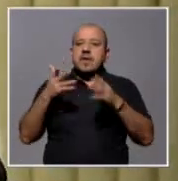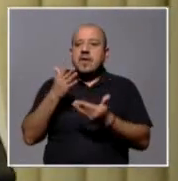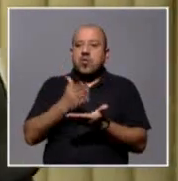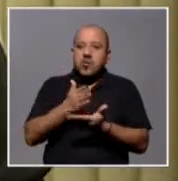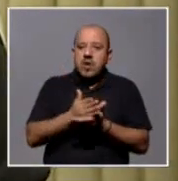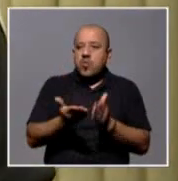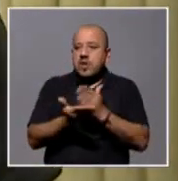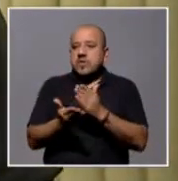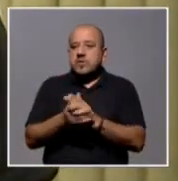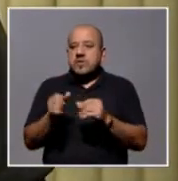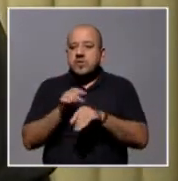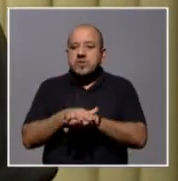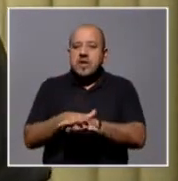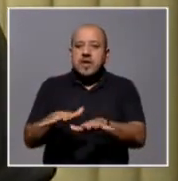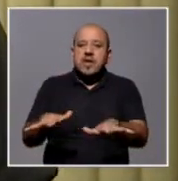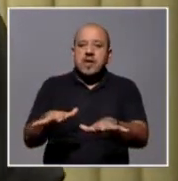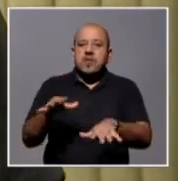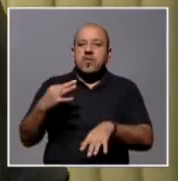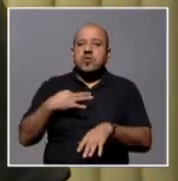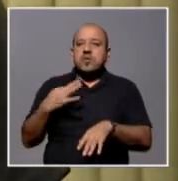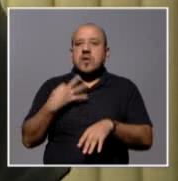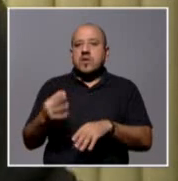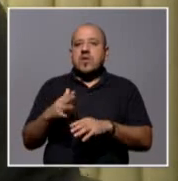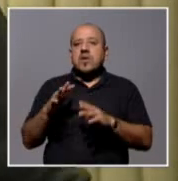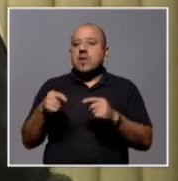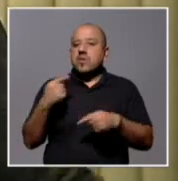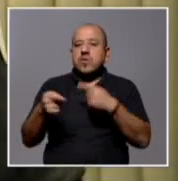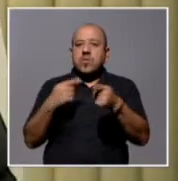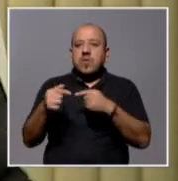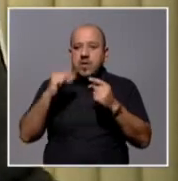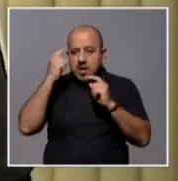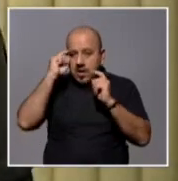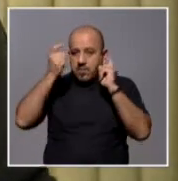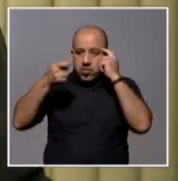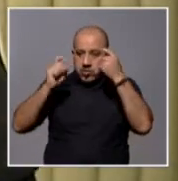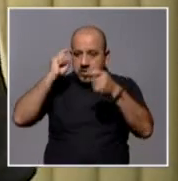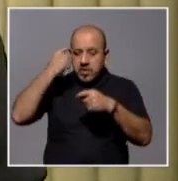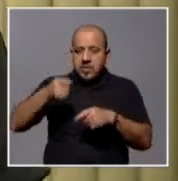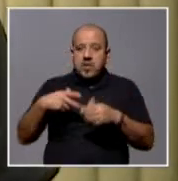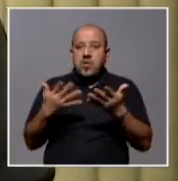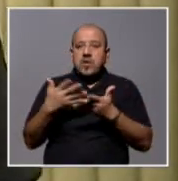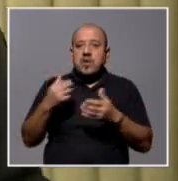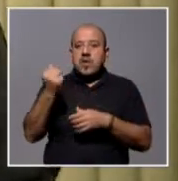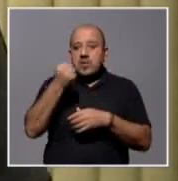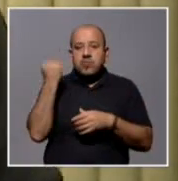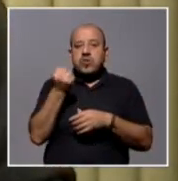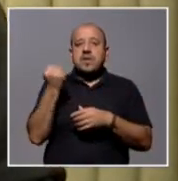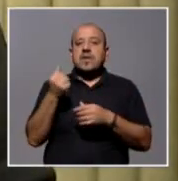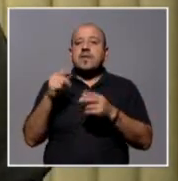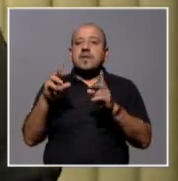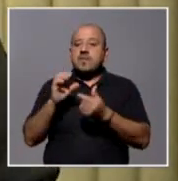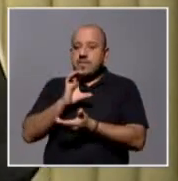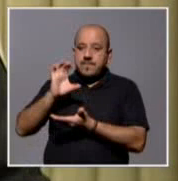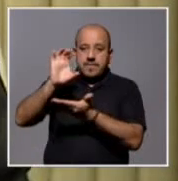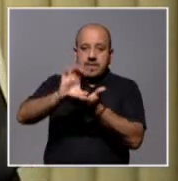esa red se mantenga por muchos años y que siga aportando lo que está aportando ahora. Entonces, es importante el mantenimiento, la